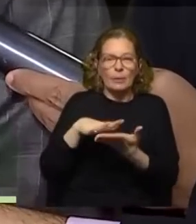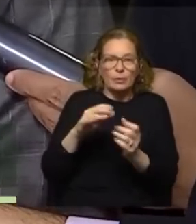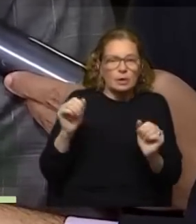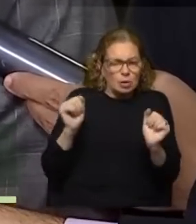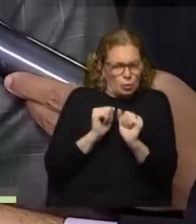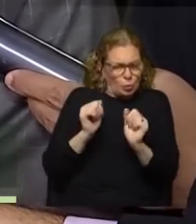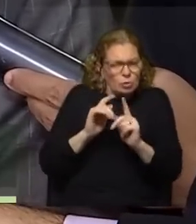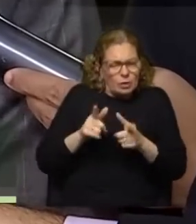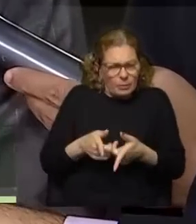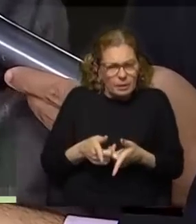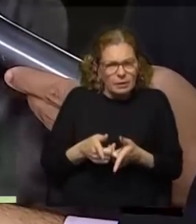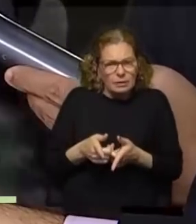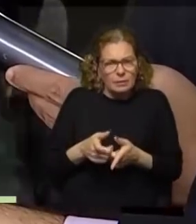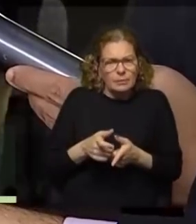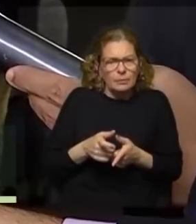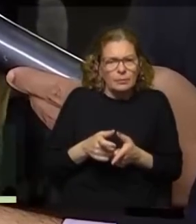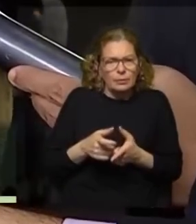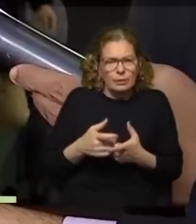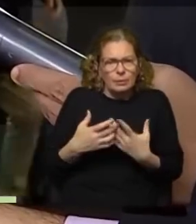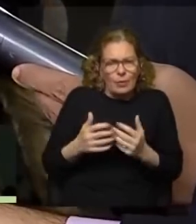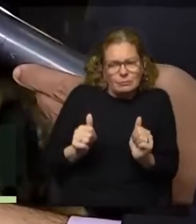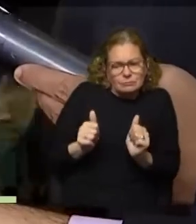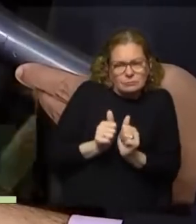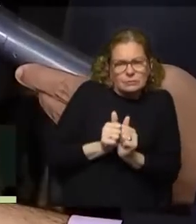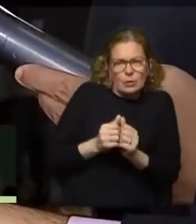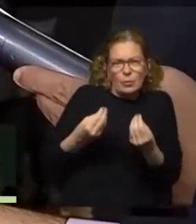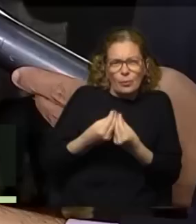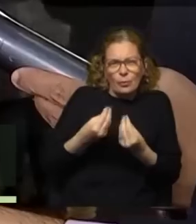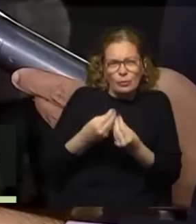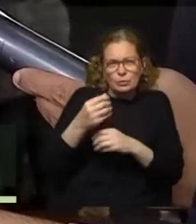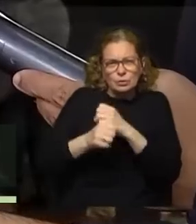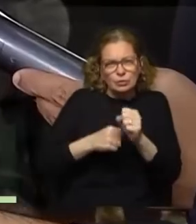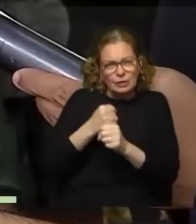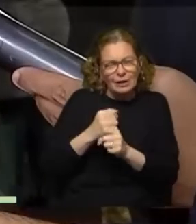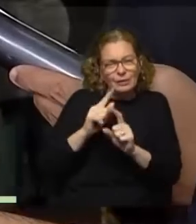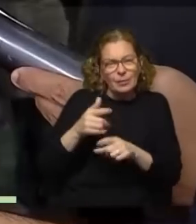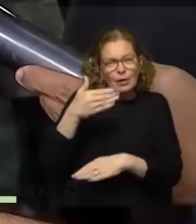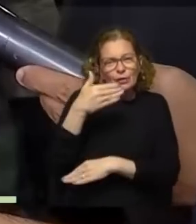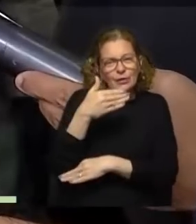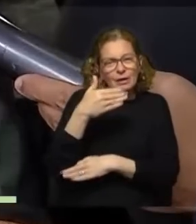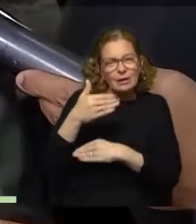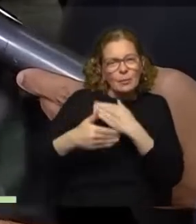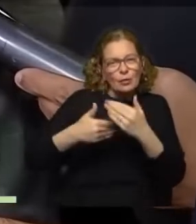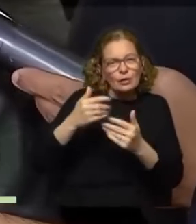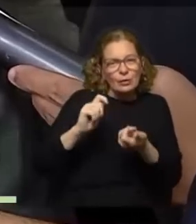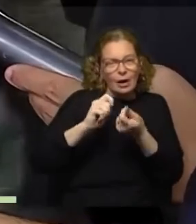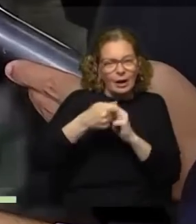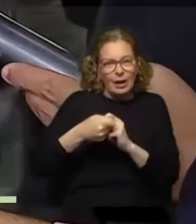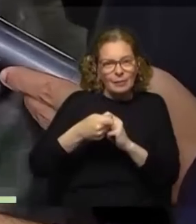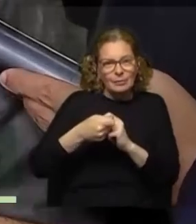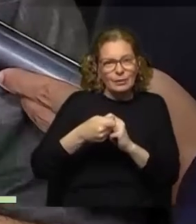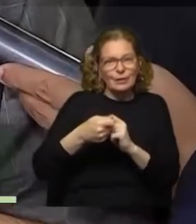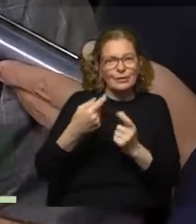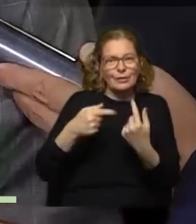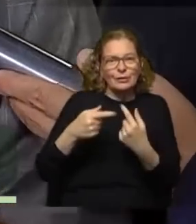susto que pueden haber tenido personas por el arraigo o apego después de muchos años de haber estado acá de cómo será el proceso de cambio entonces